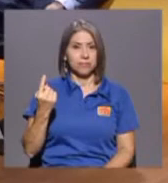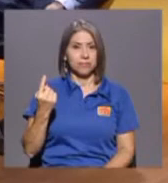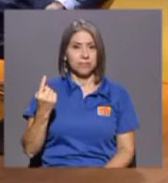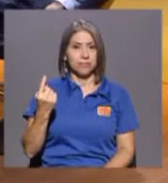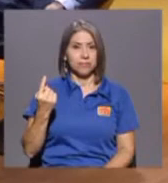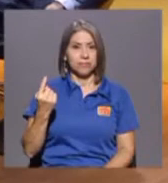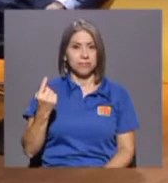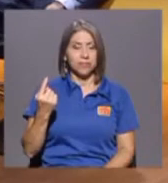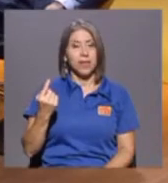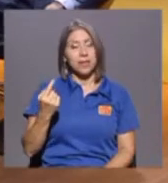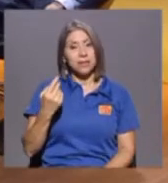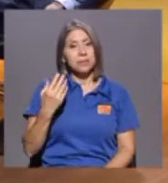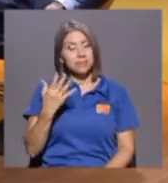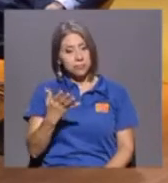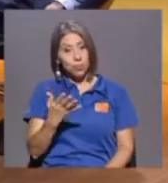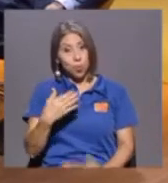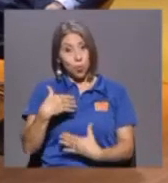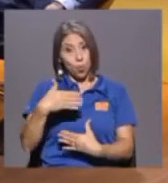del acuerdo